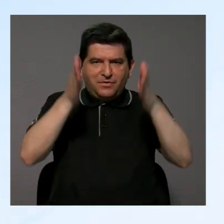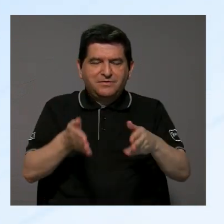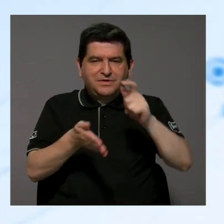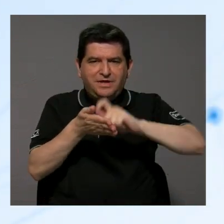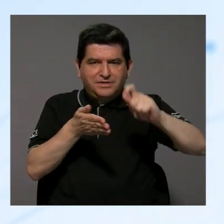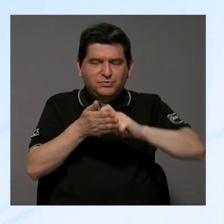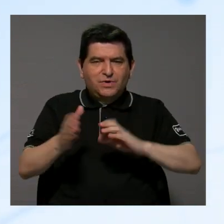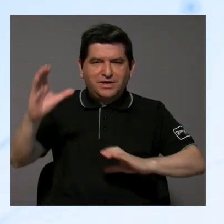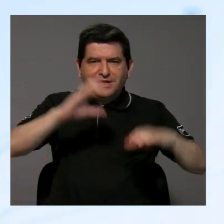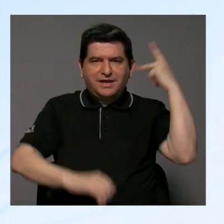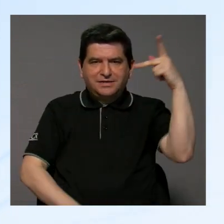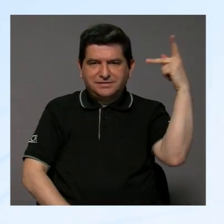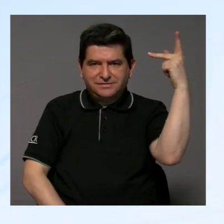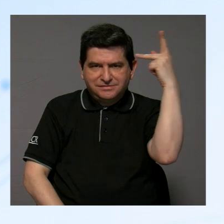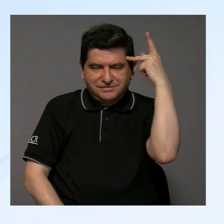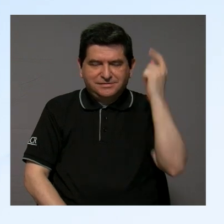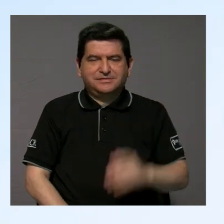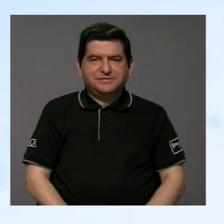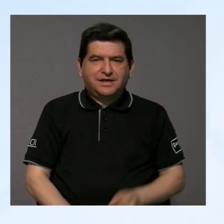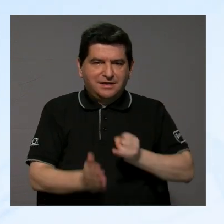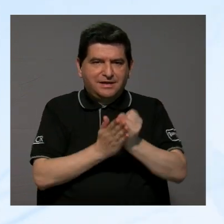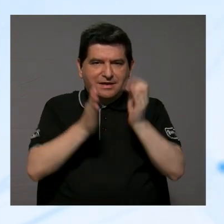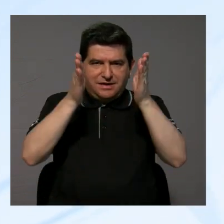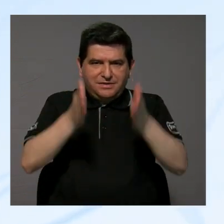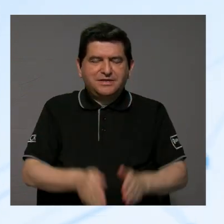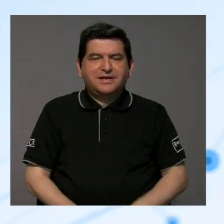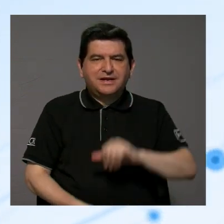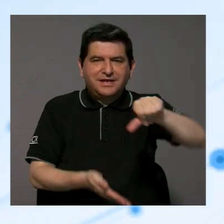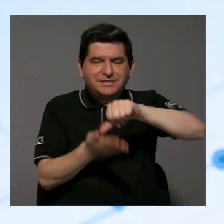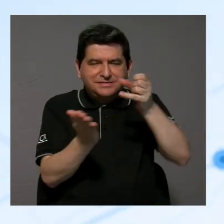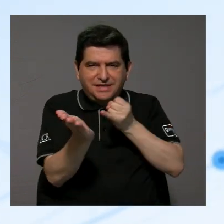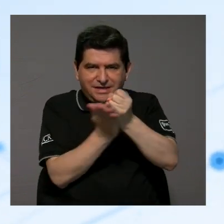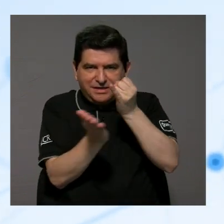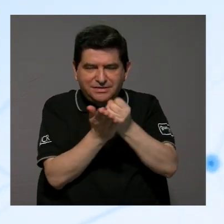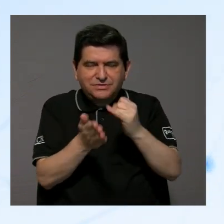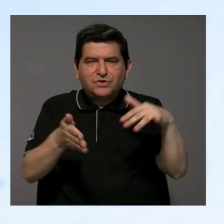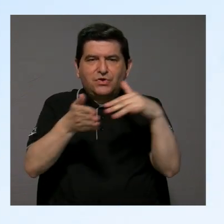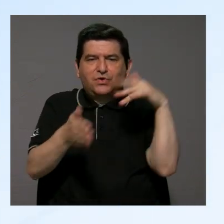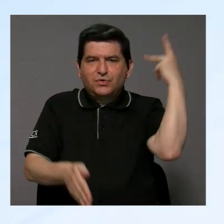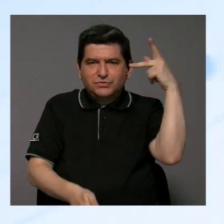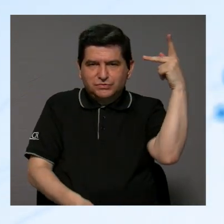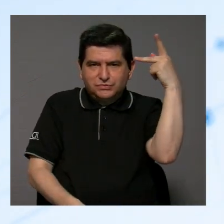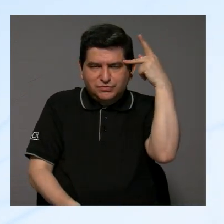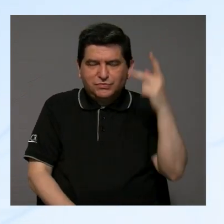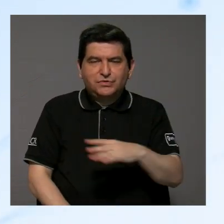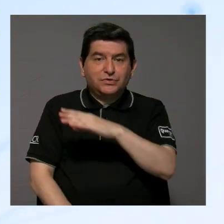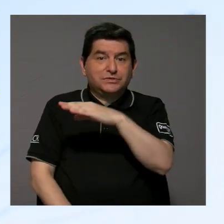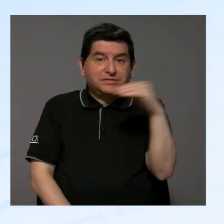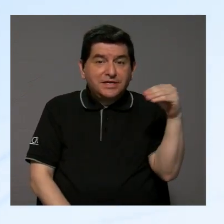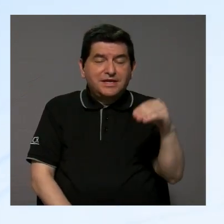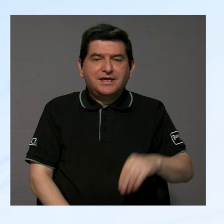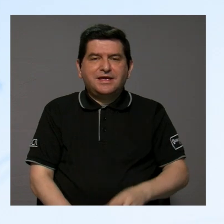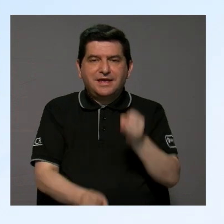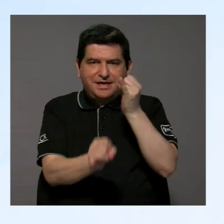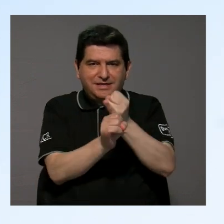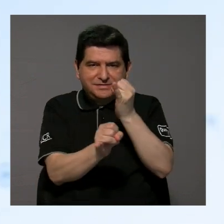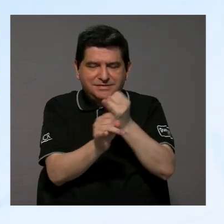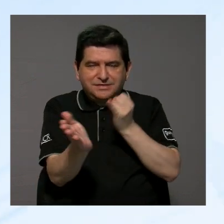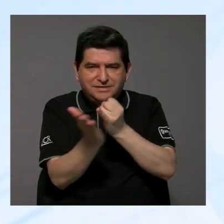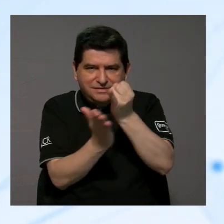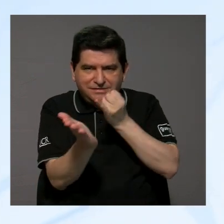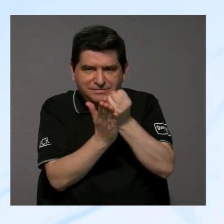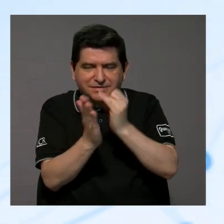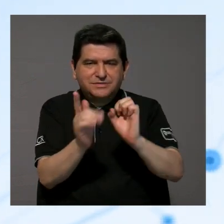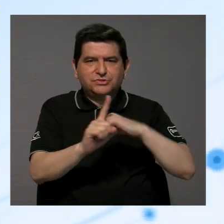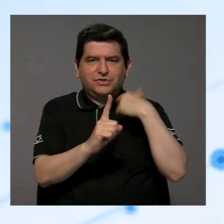Ciencias Políticas e investigadora del Centro de Investigación y Estudios Políticos y del Instituto de Investigaciones